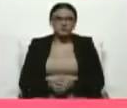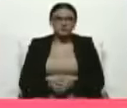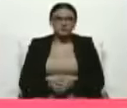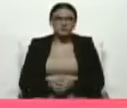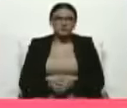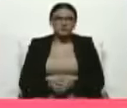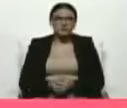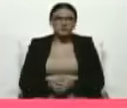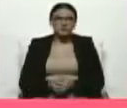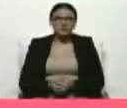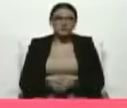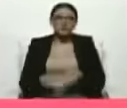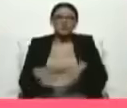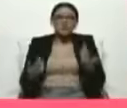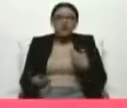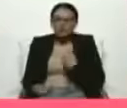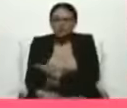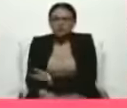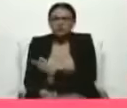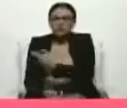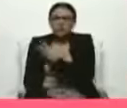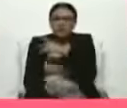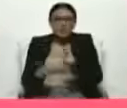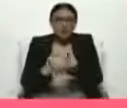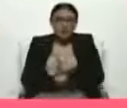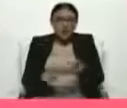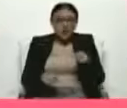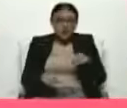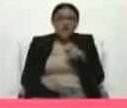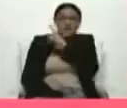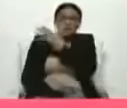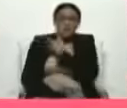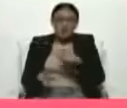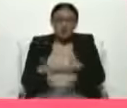Cuando vaya por un tercio ya la anemia lo está matando.